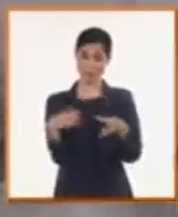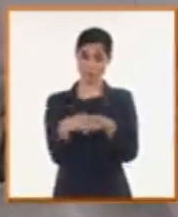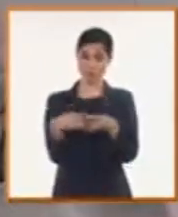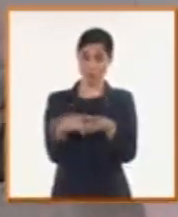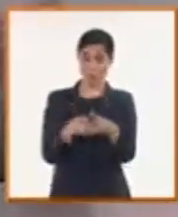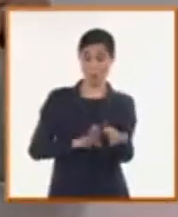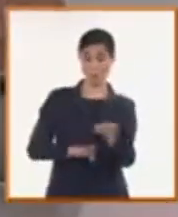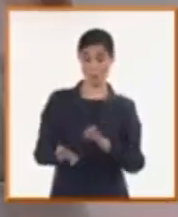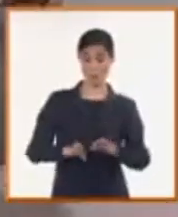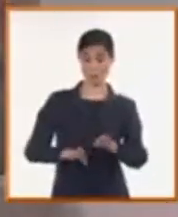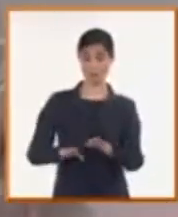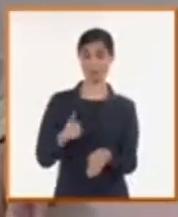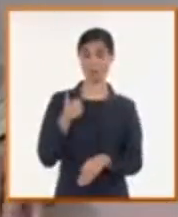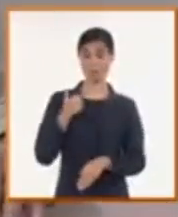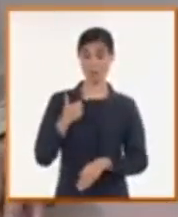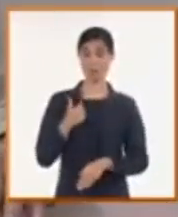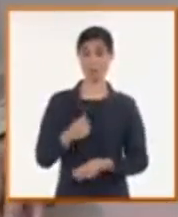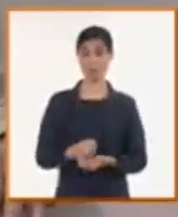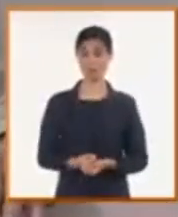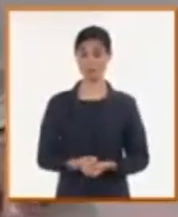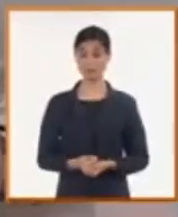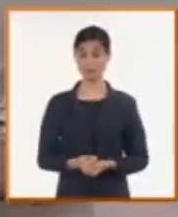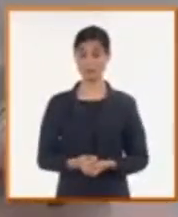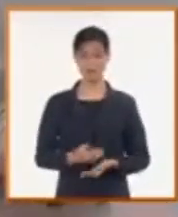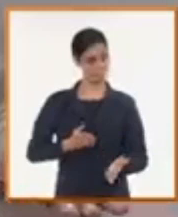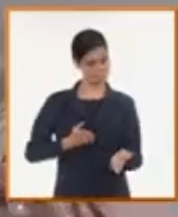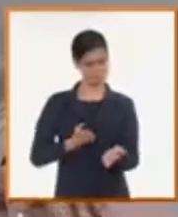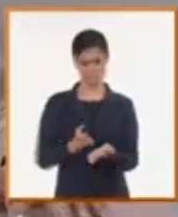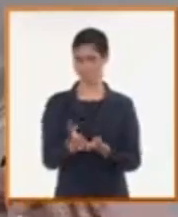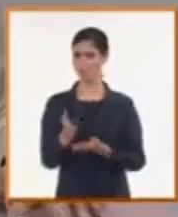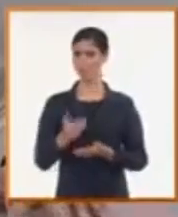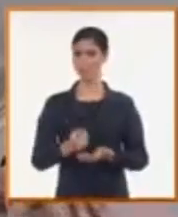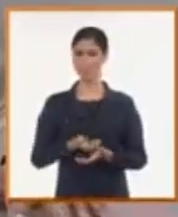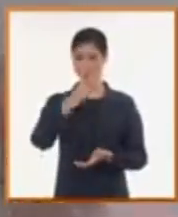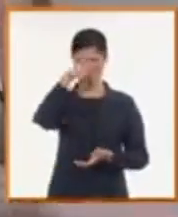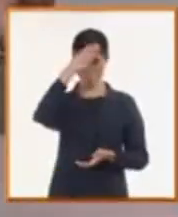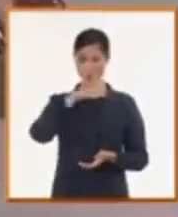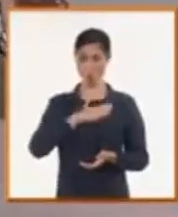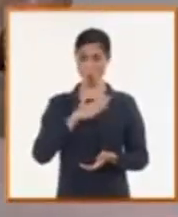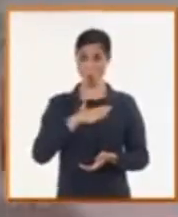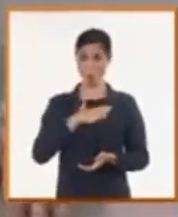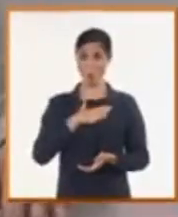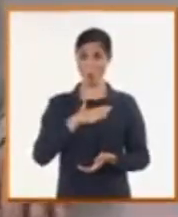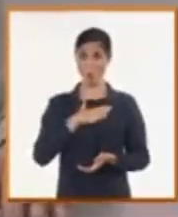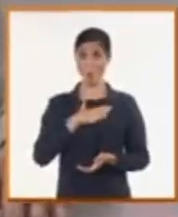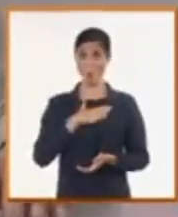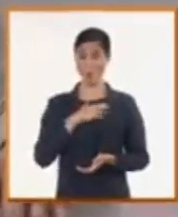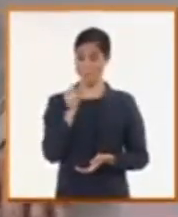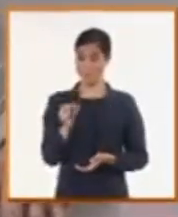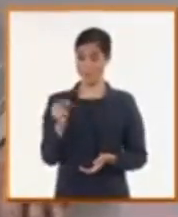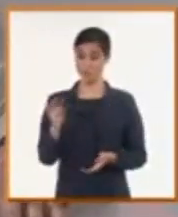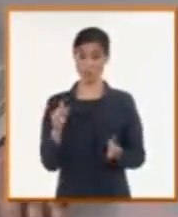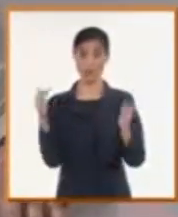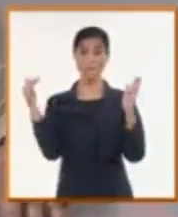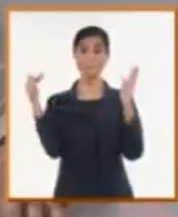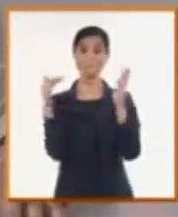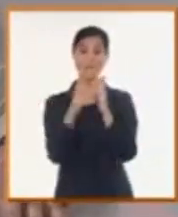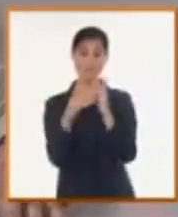y fuimos adelante. Decisivamente. La bronca, como dijo el